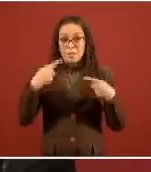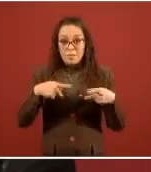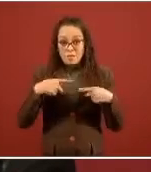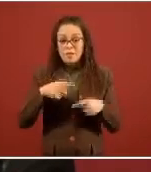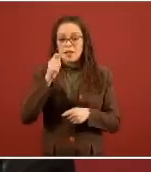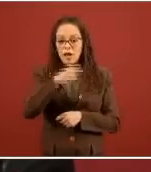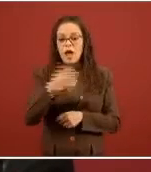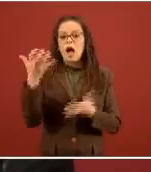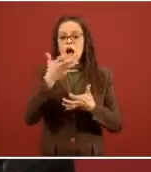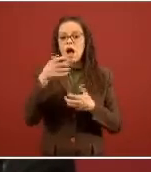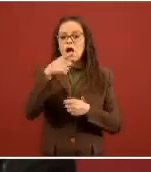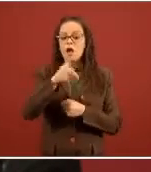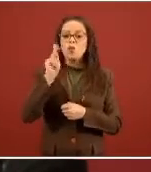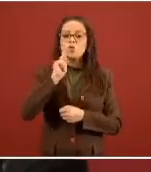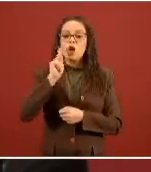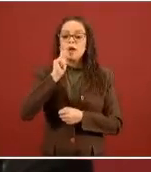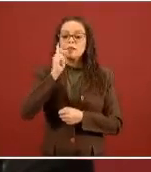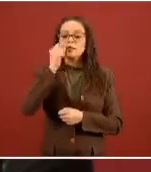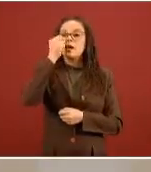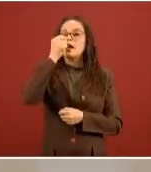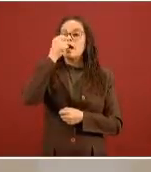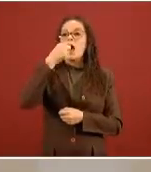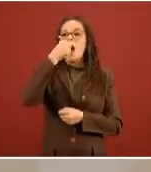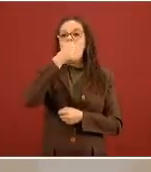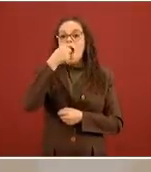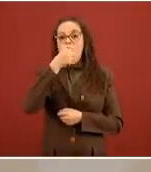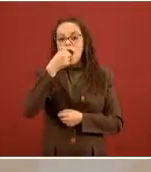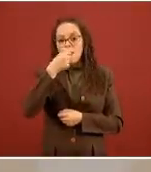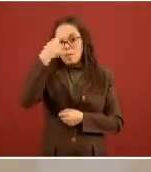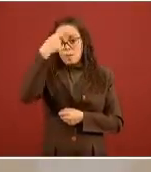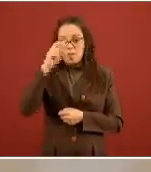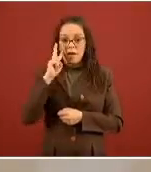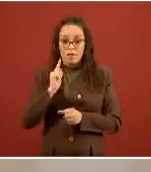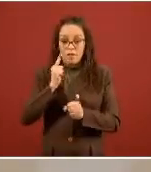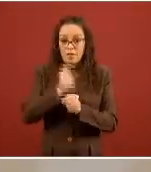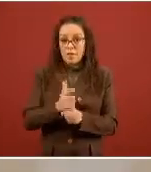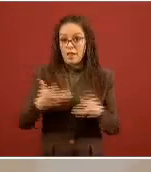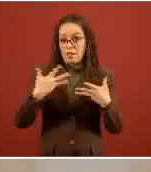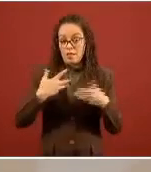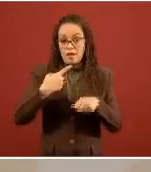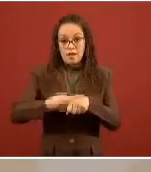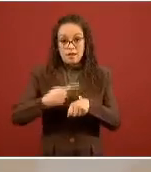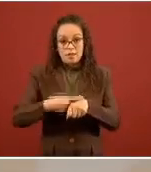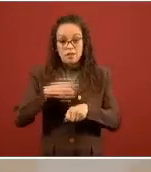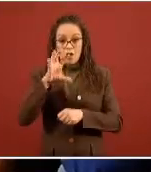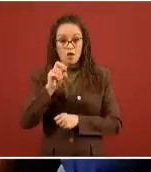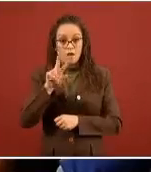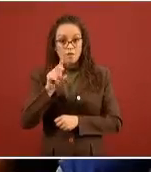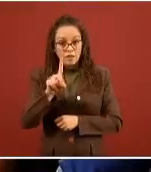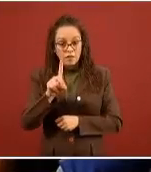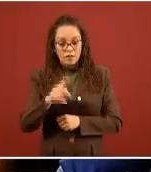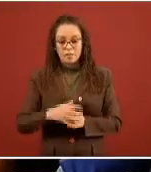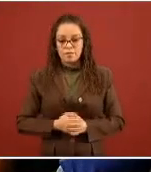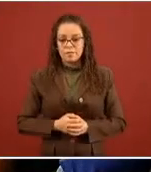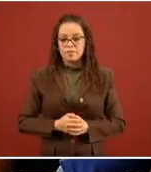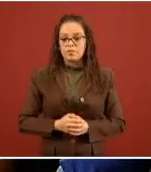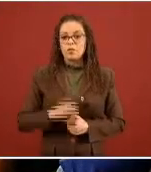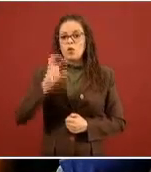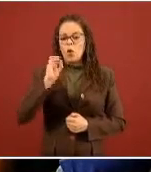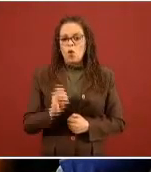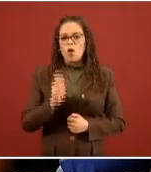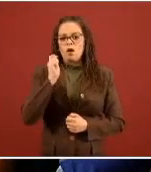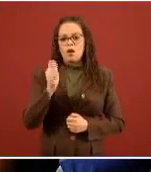respiratorias de la nariz y la faringe a alguien para el diagnóstico de COVID, o quien hace procedimientos invasores de la